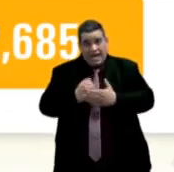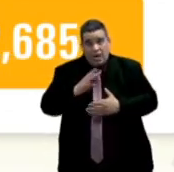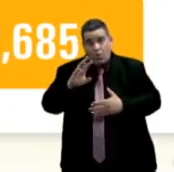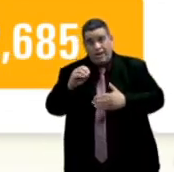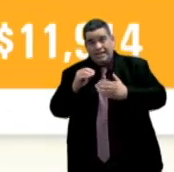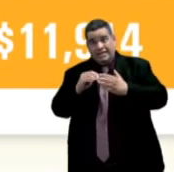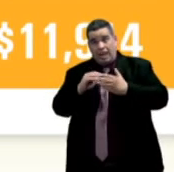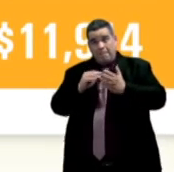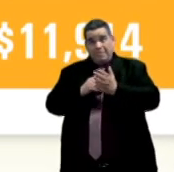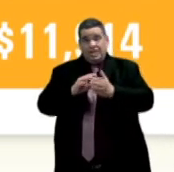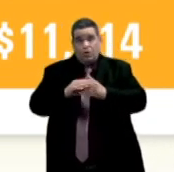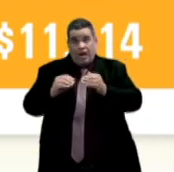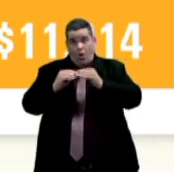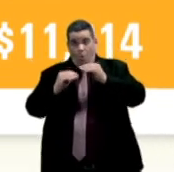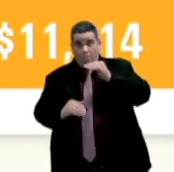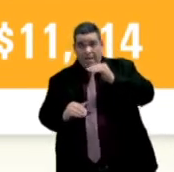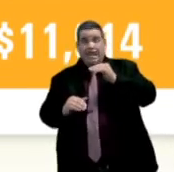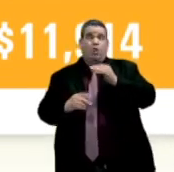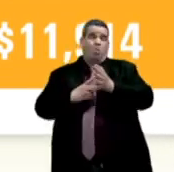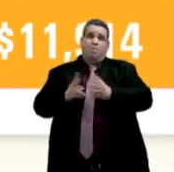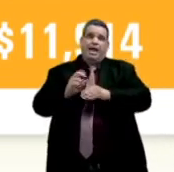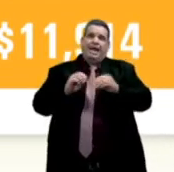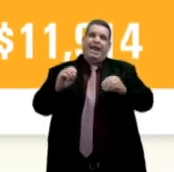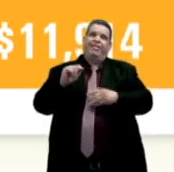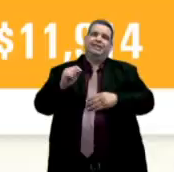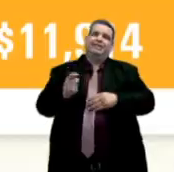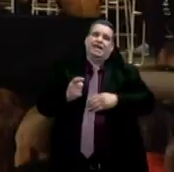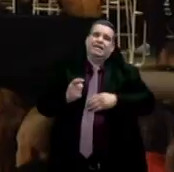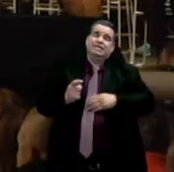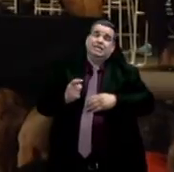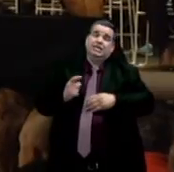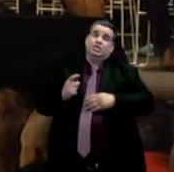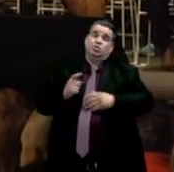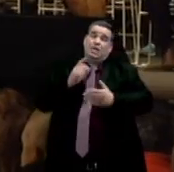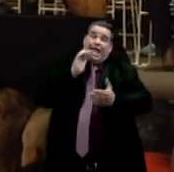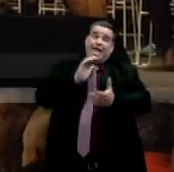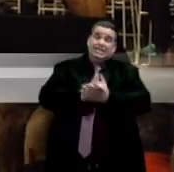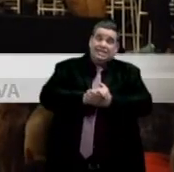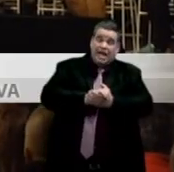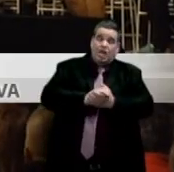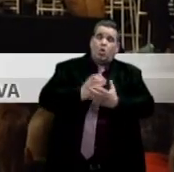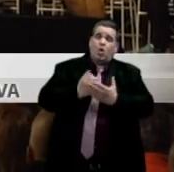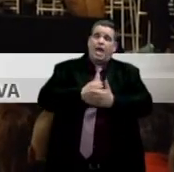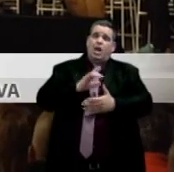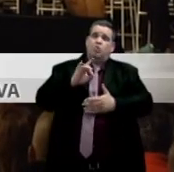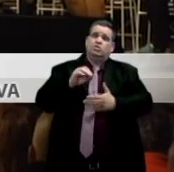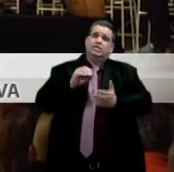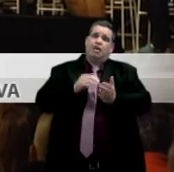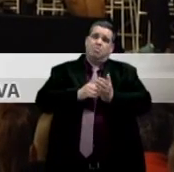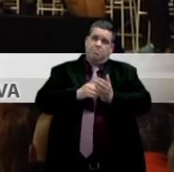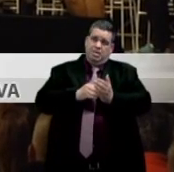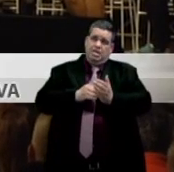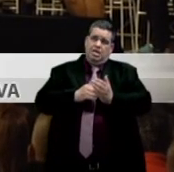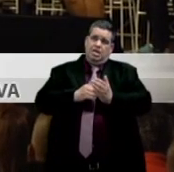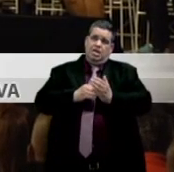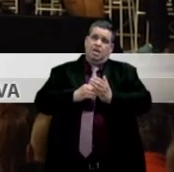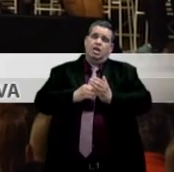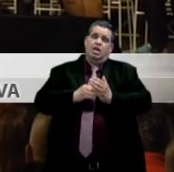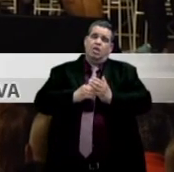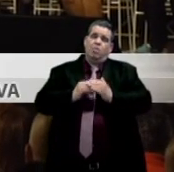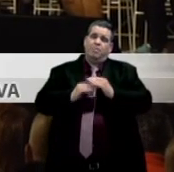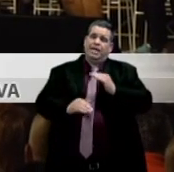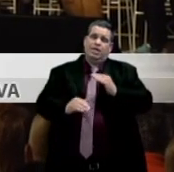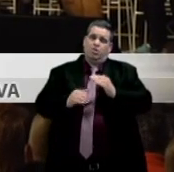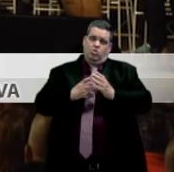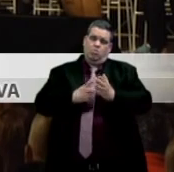pague cero contribuciones. Eso siendo soltero. O que si siendo casado y gana $80,000 o menos, no pague